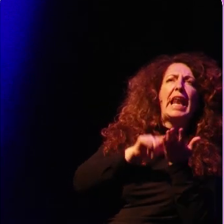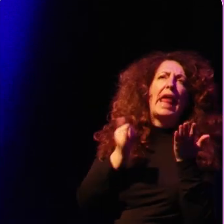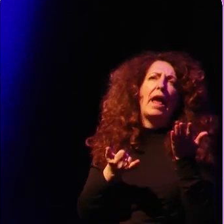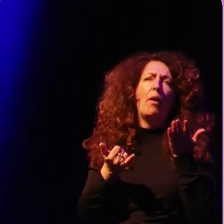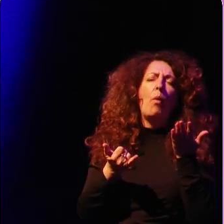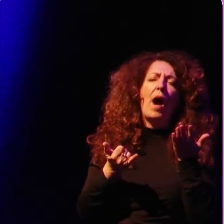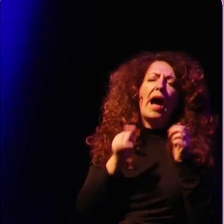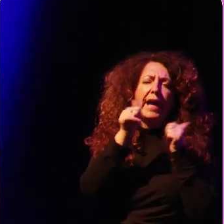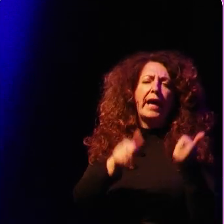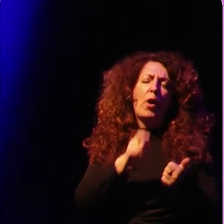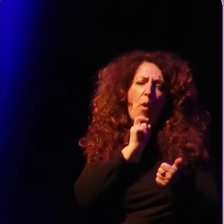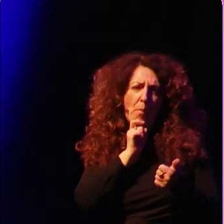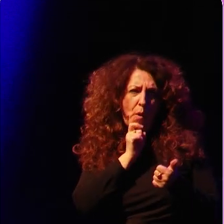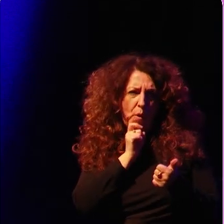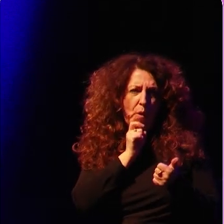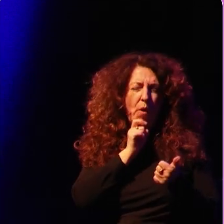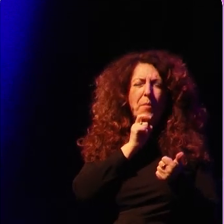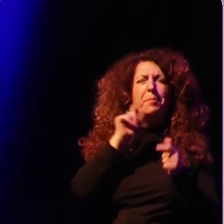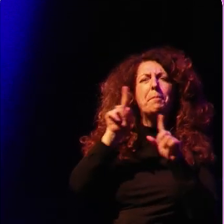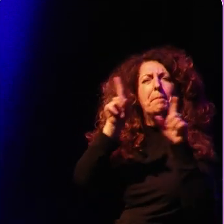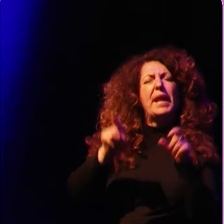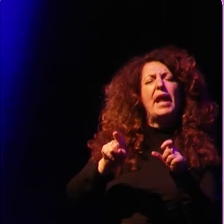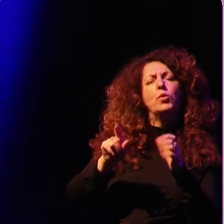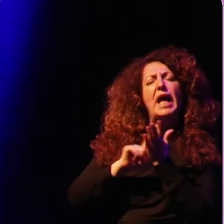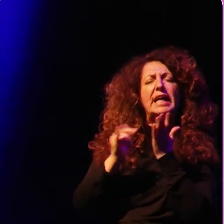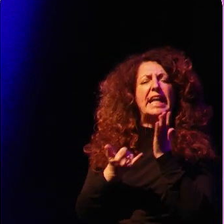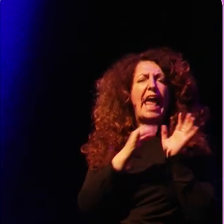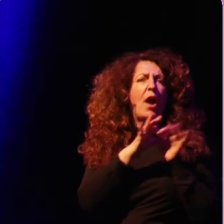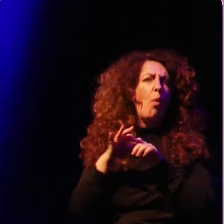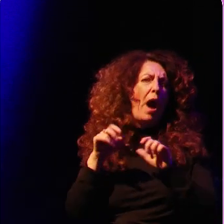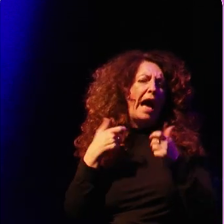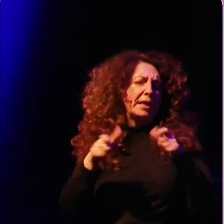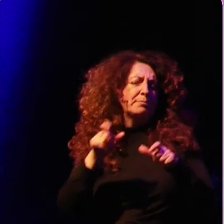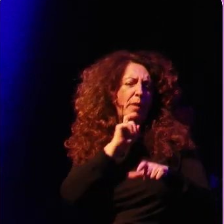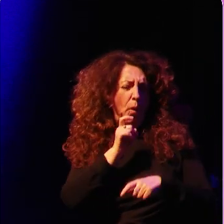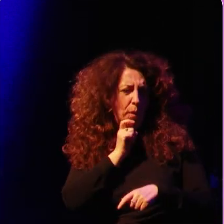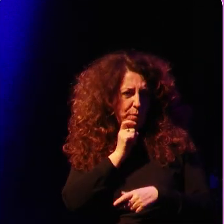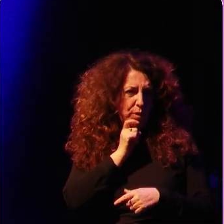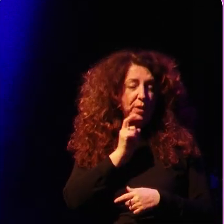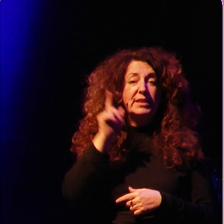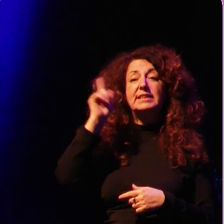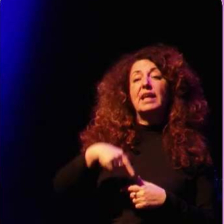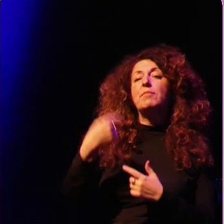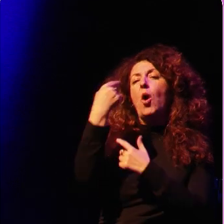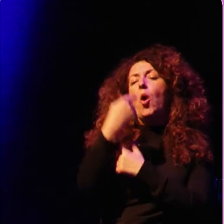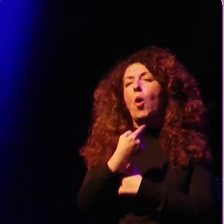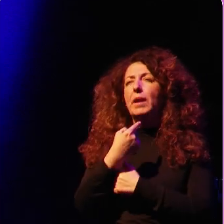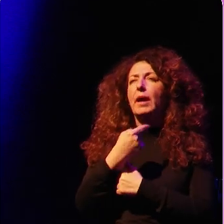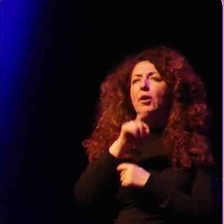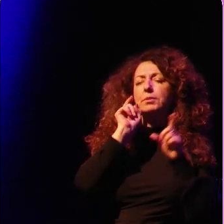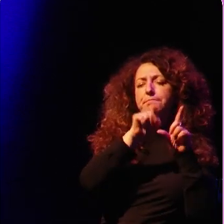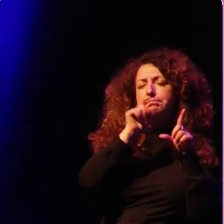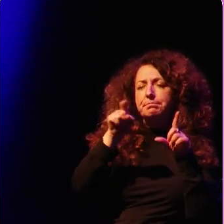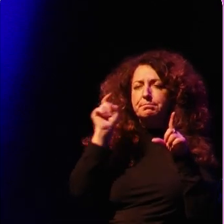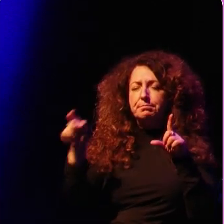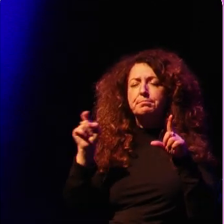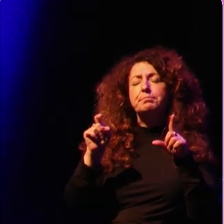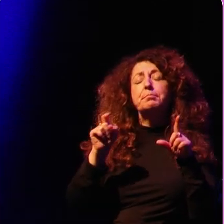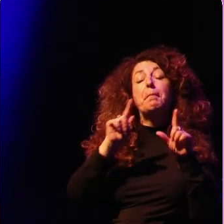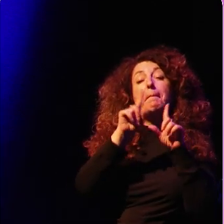está, en qué lenguaje te va a hacer las preguntas. Te obliga a configurar 22